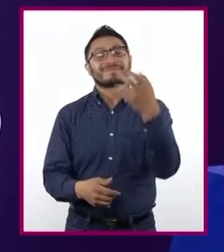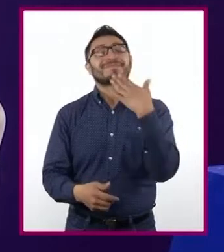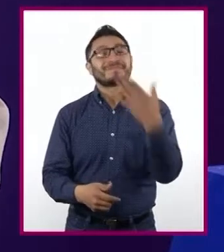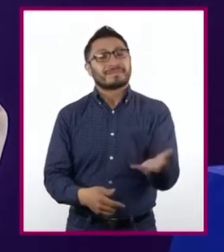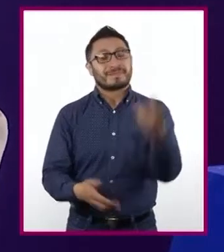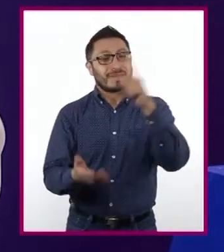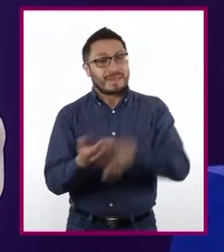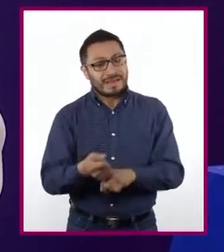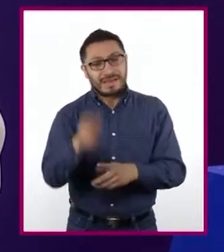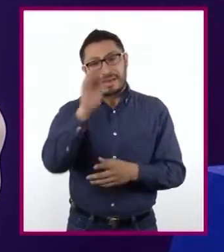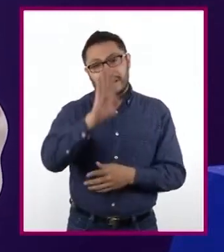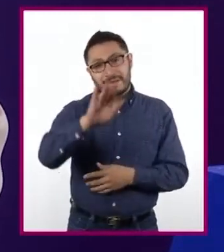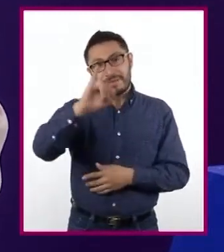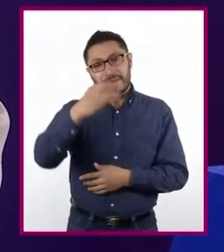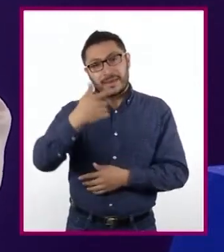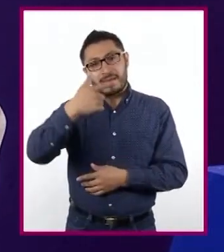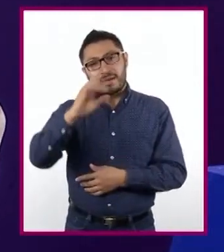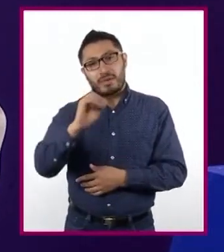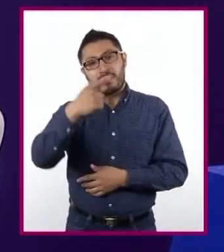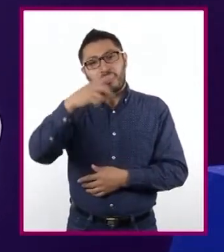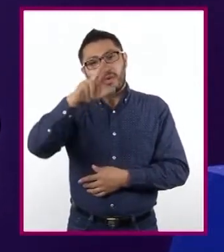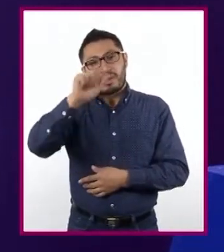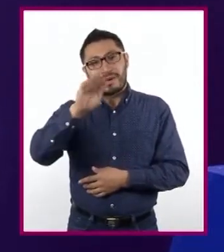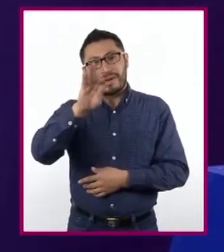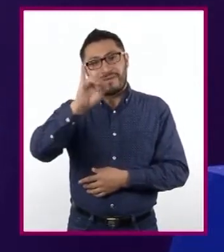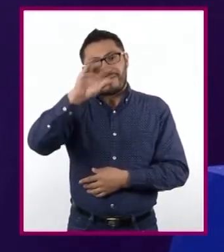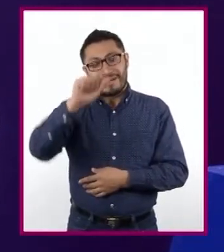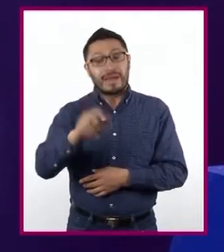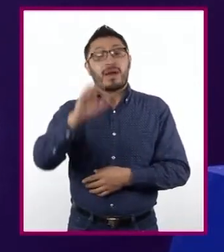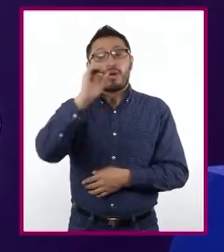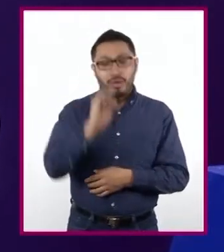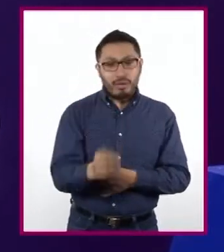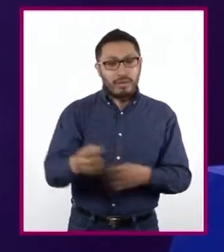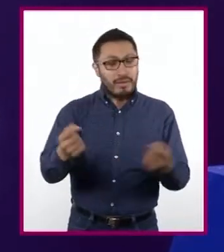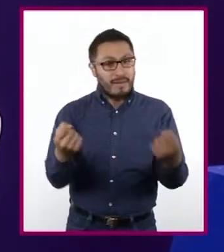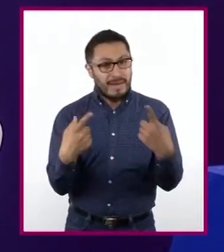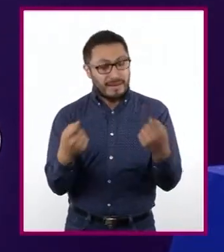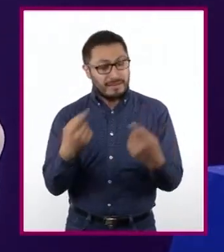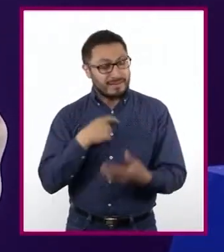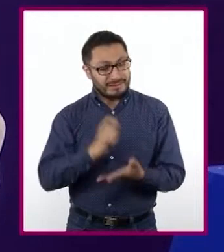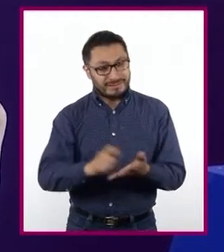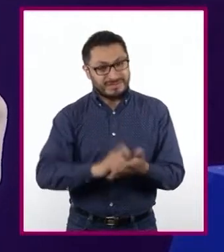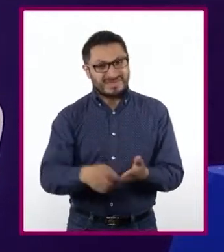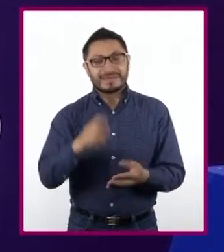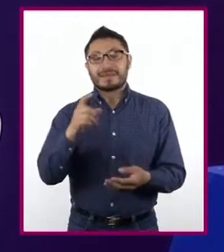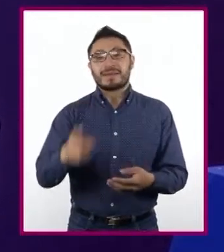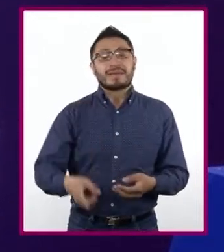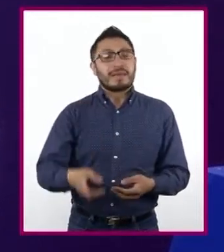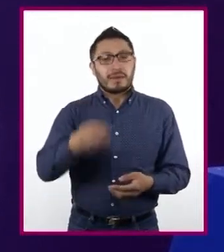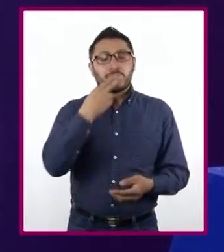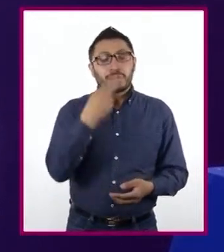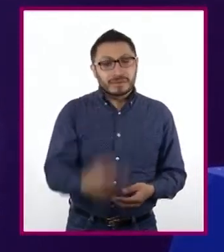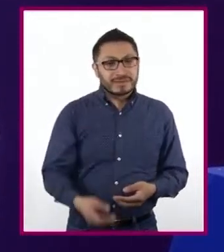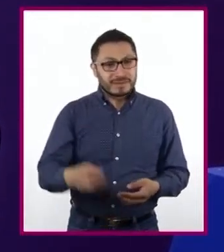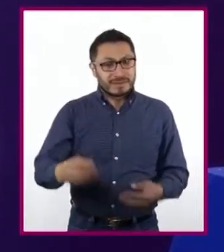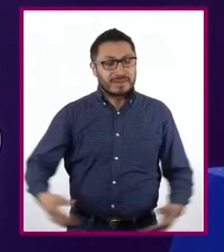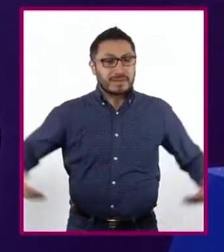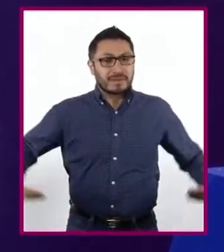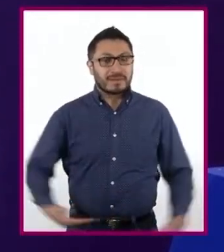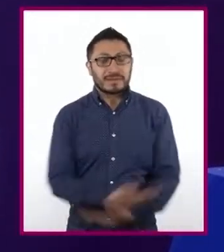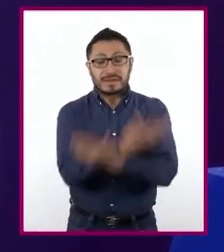en las biografías como en las autobiografías suele retomarse el ciclo vital: nacimiento, infancia,